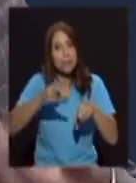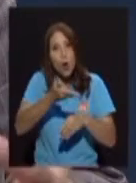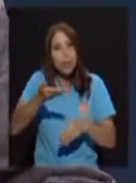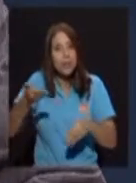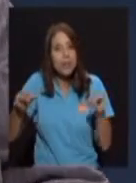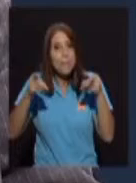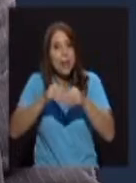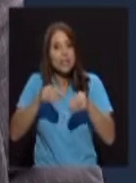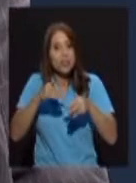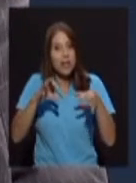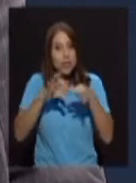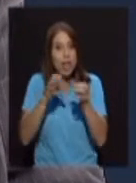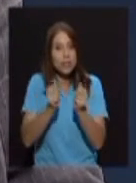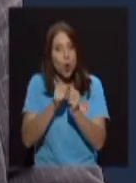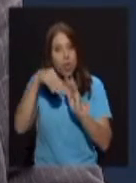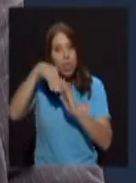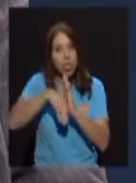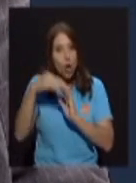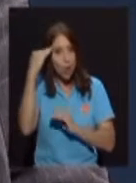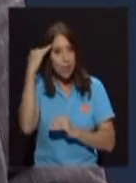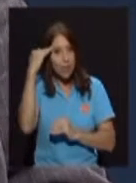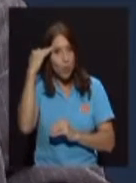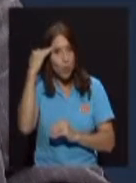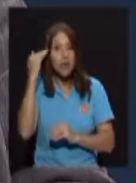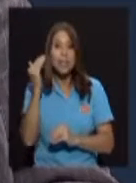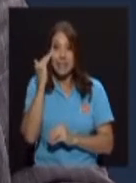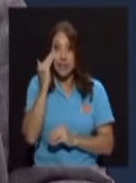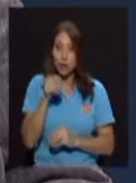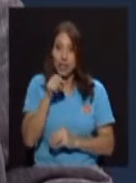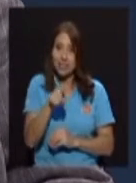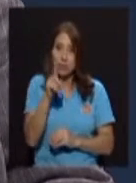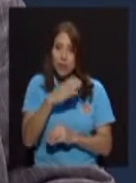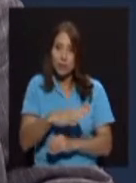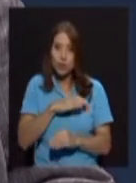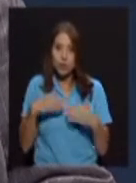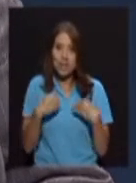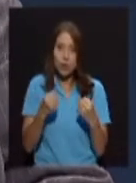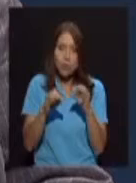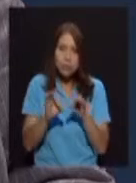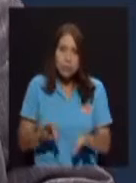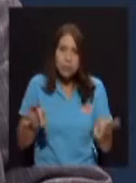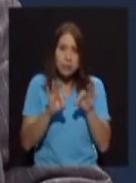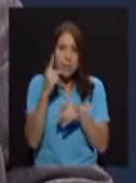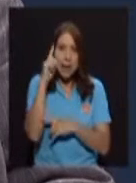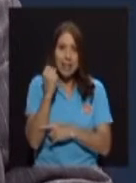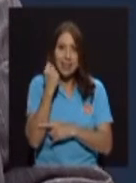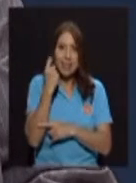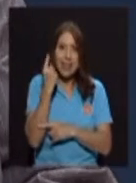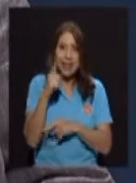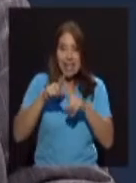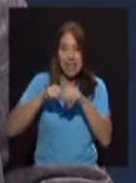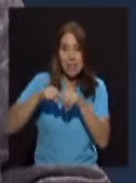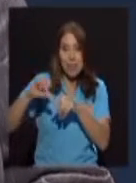como sabemos es una de las condiciones de salud claves para entender la dependencia, en otras